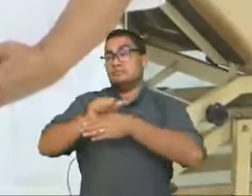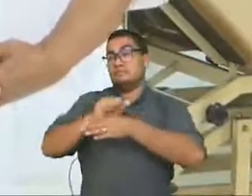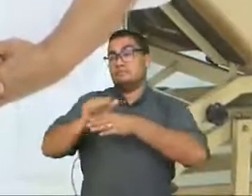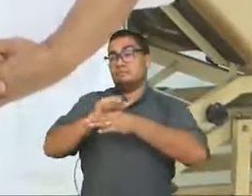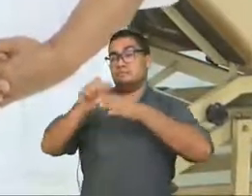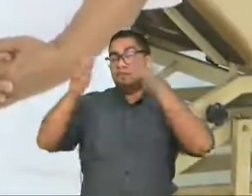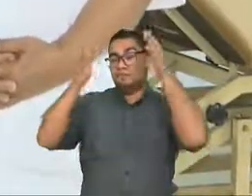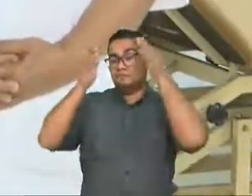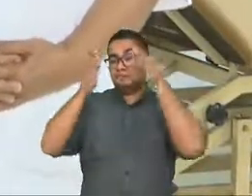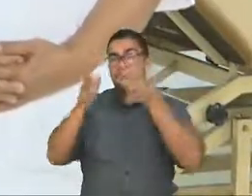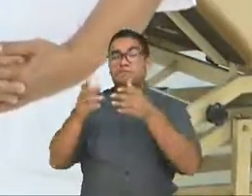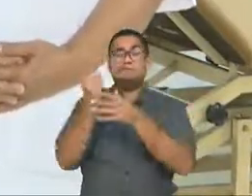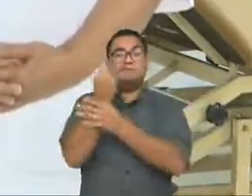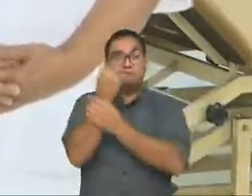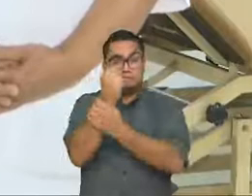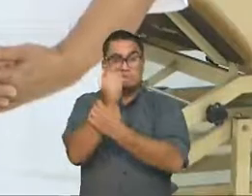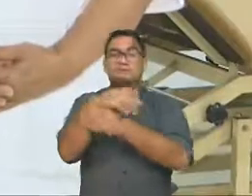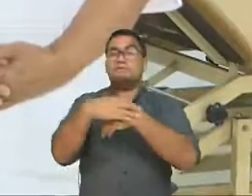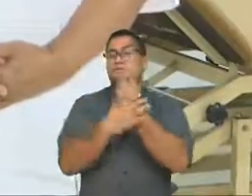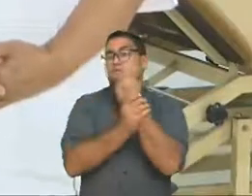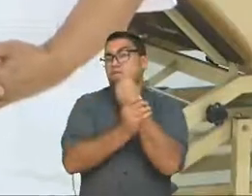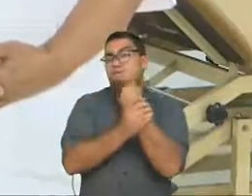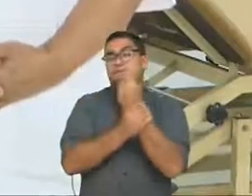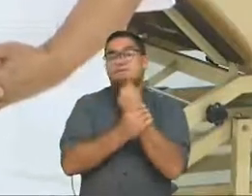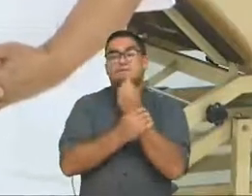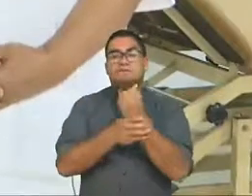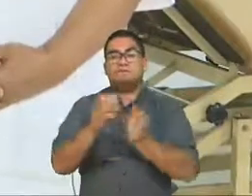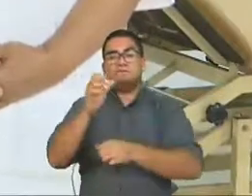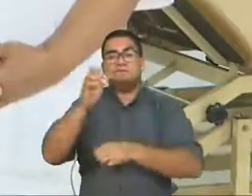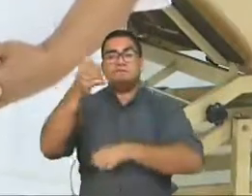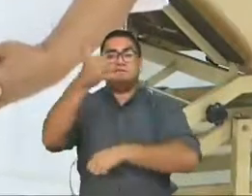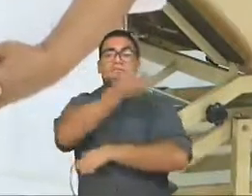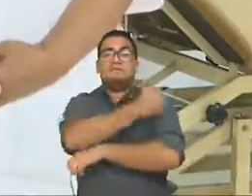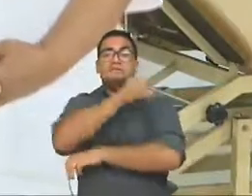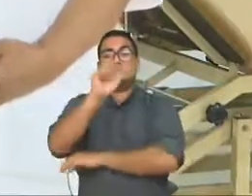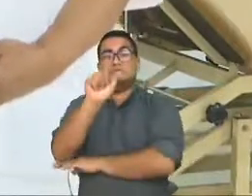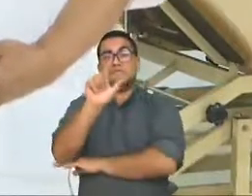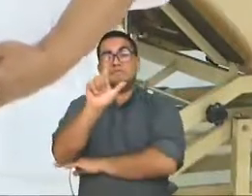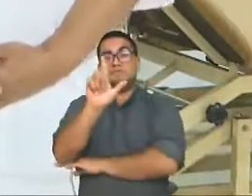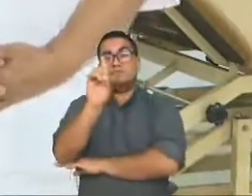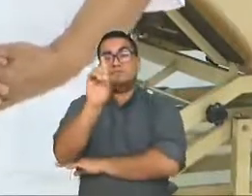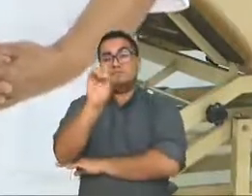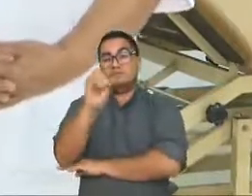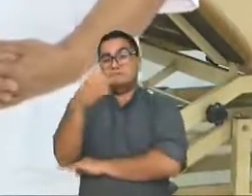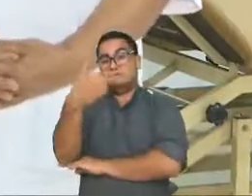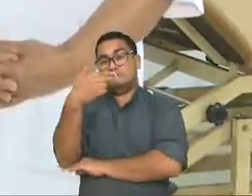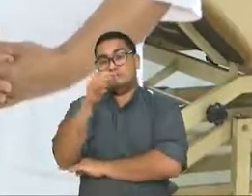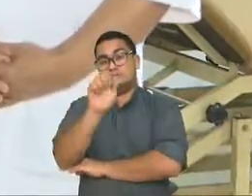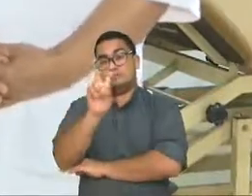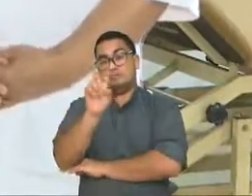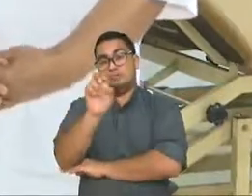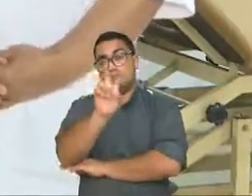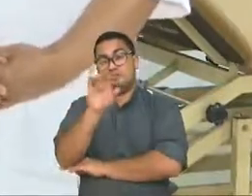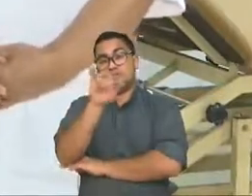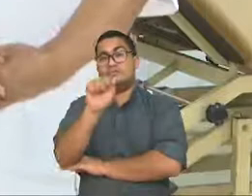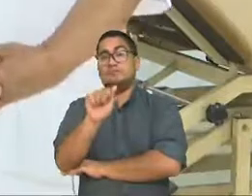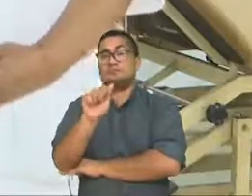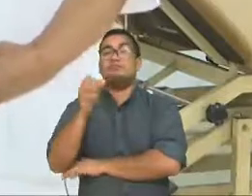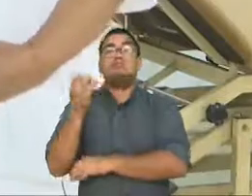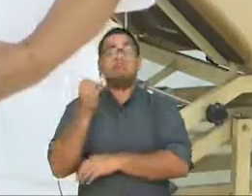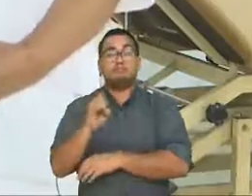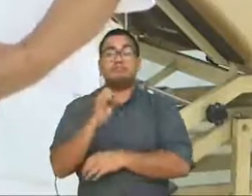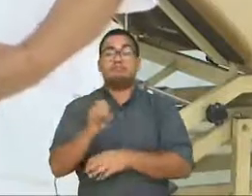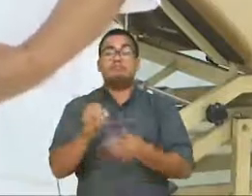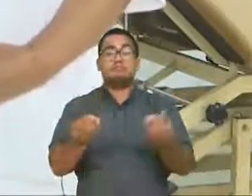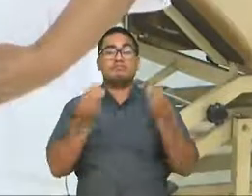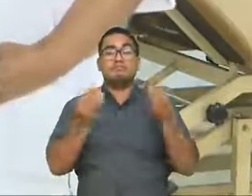ustedes, por las manos de ustedes de aquí del Hospital Aldo Chavarría. Así es, en su mayoría, los pacientes que sufren